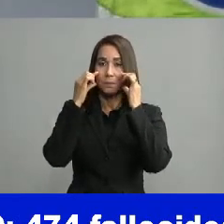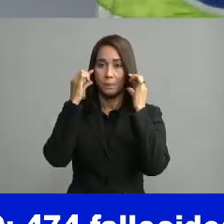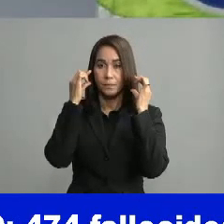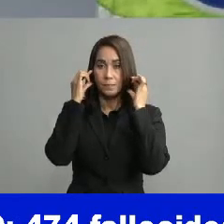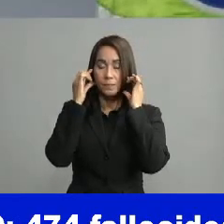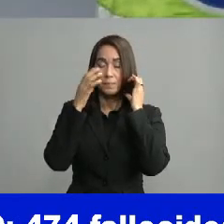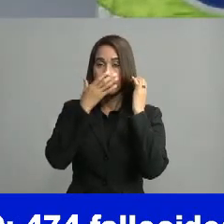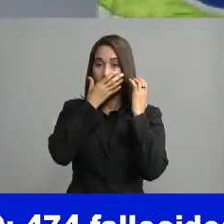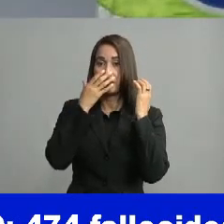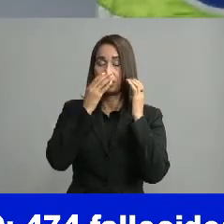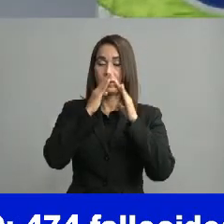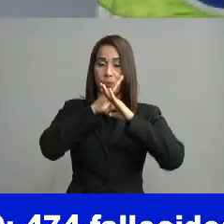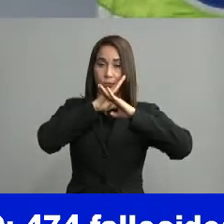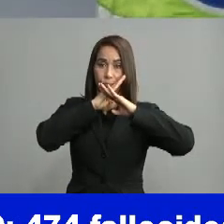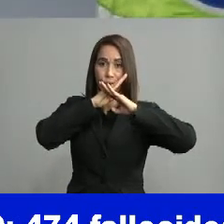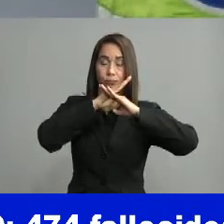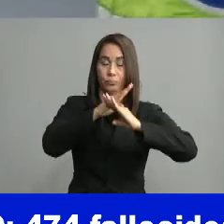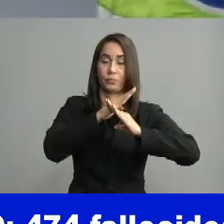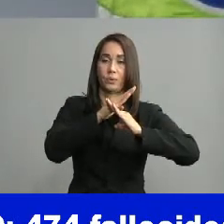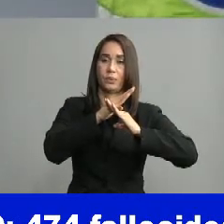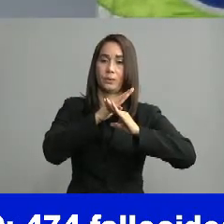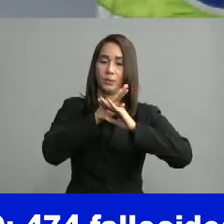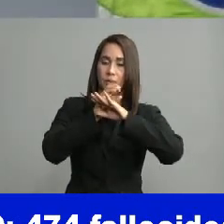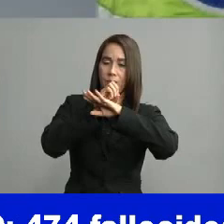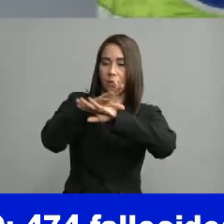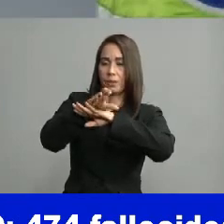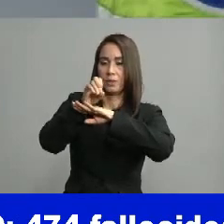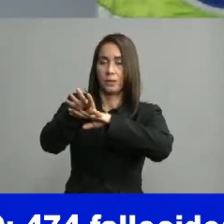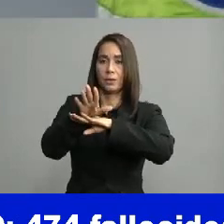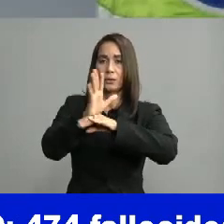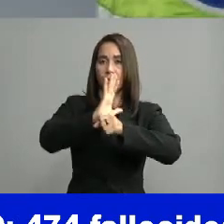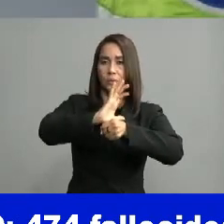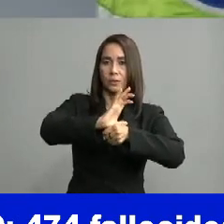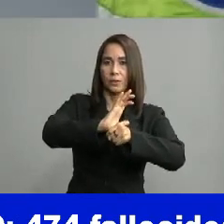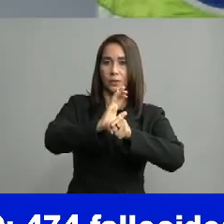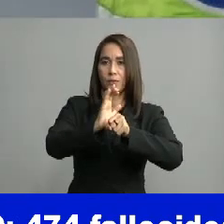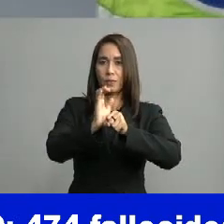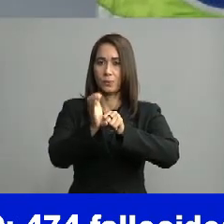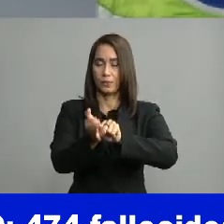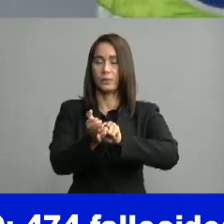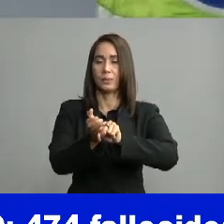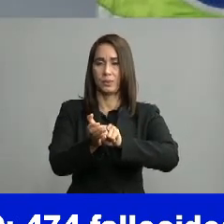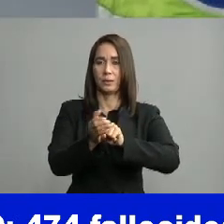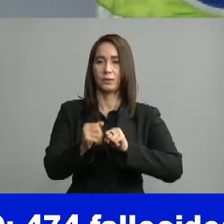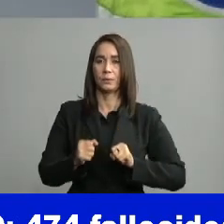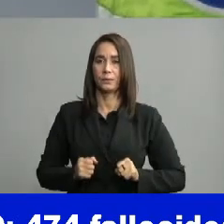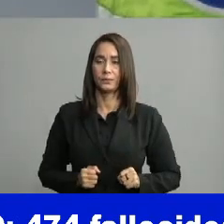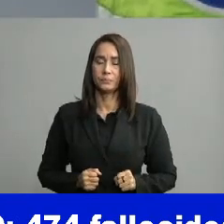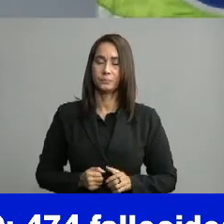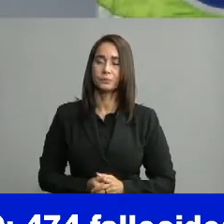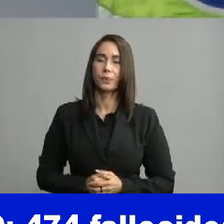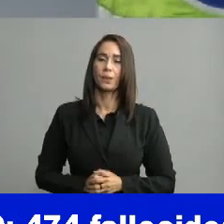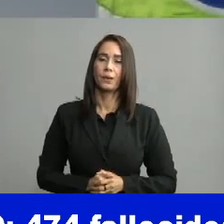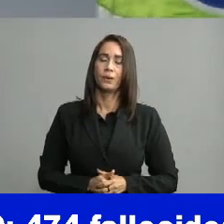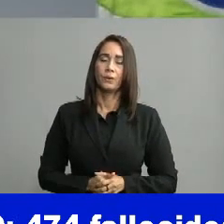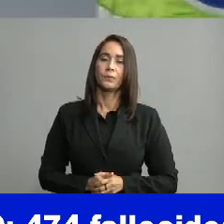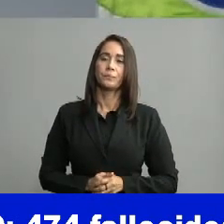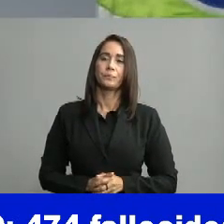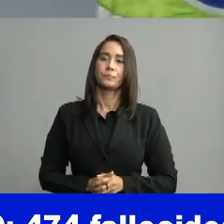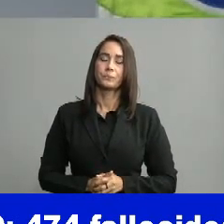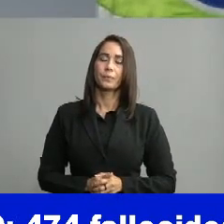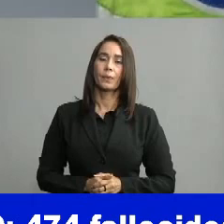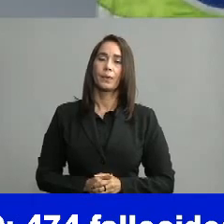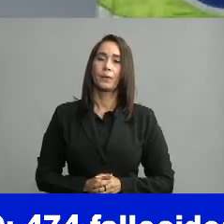una barrera importante para evitar la transmisión del virus cuando se